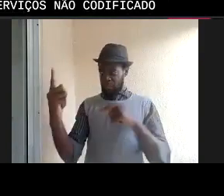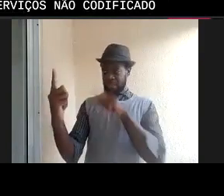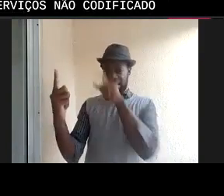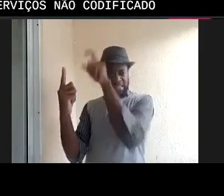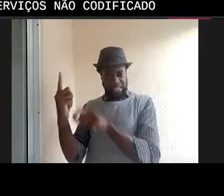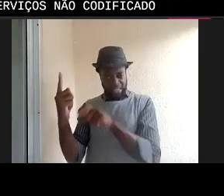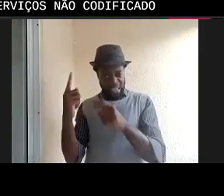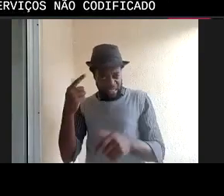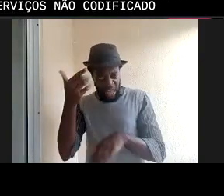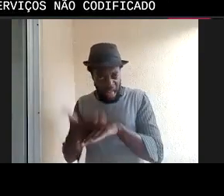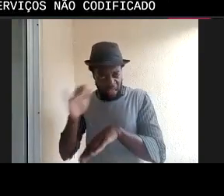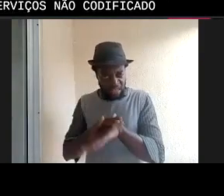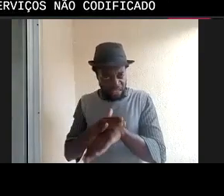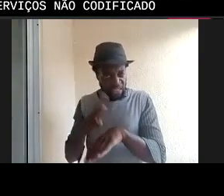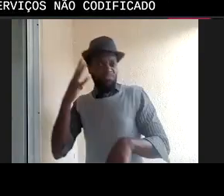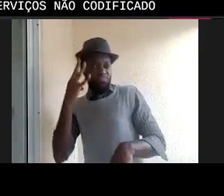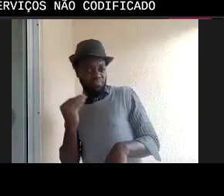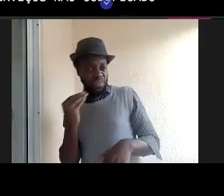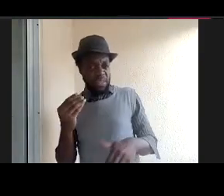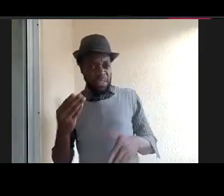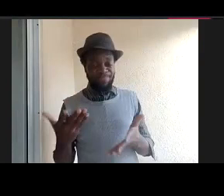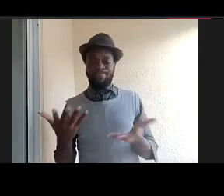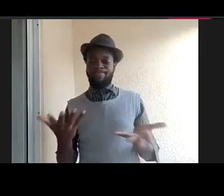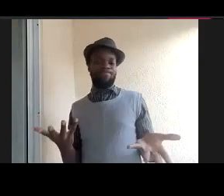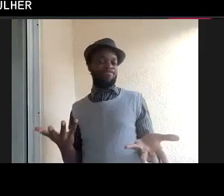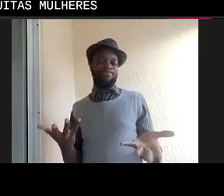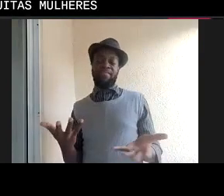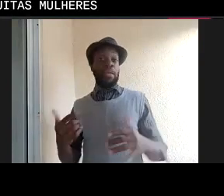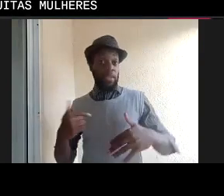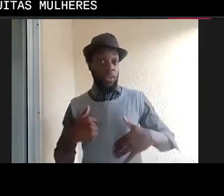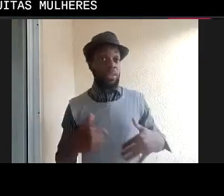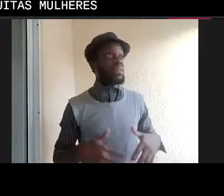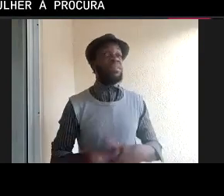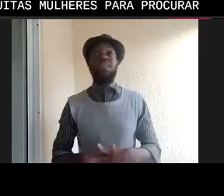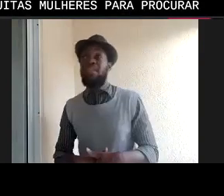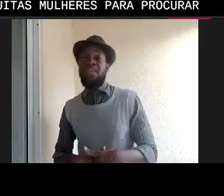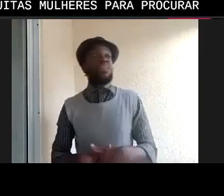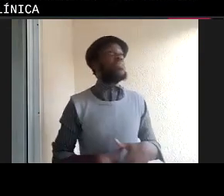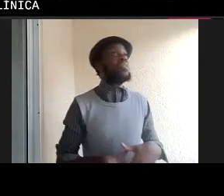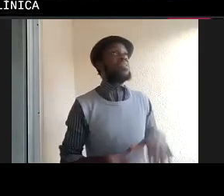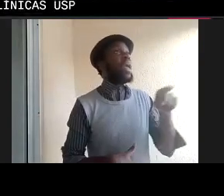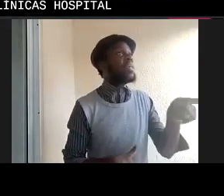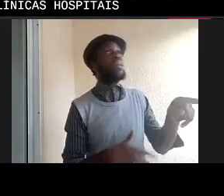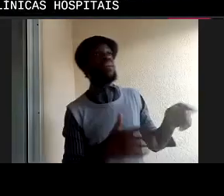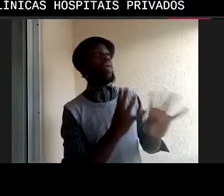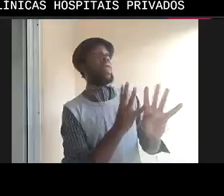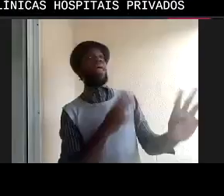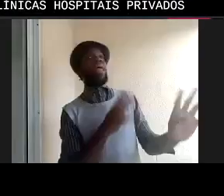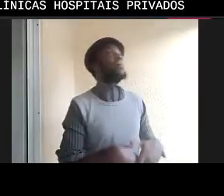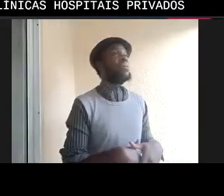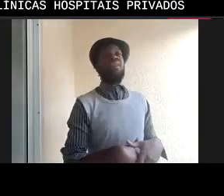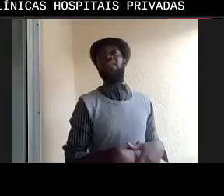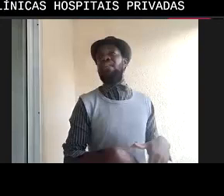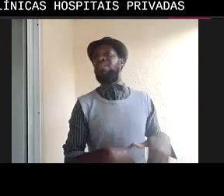orillan a muchas mujeres a buscar clínicas privadas donde no se cuentan con toda